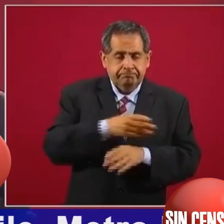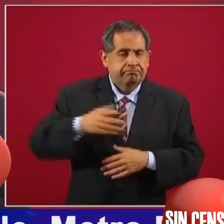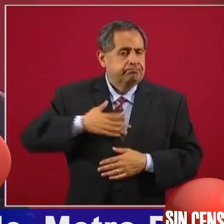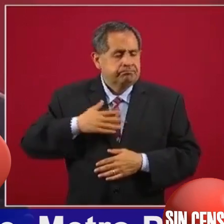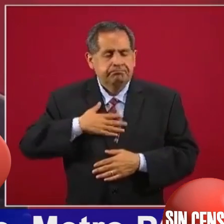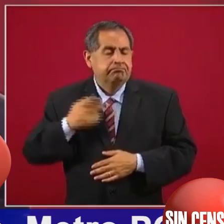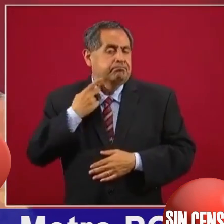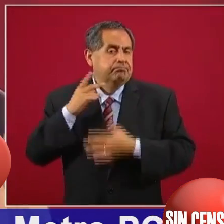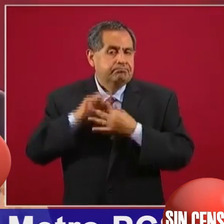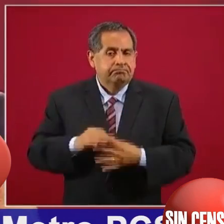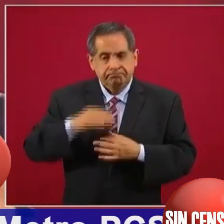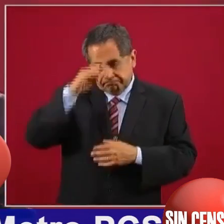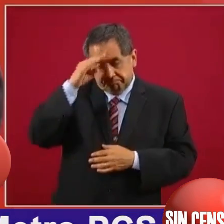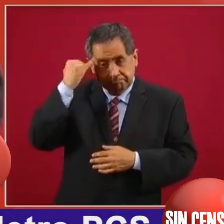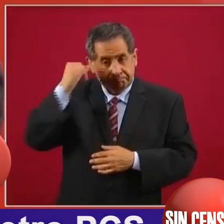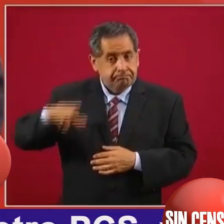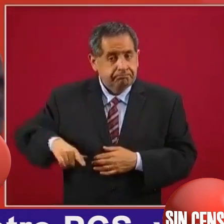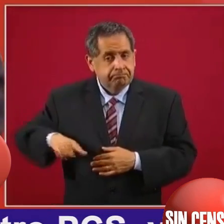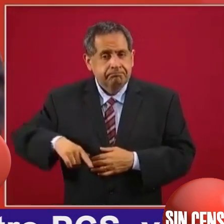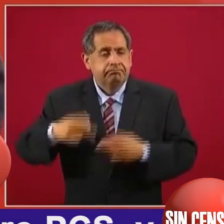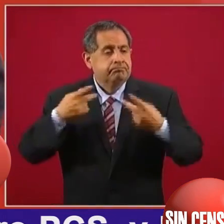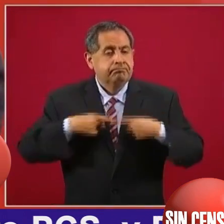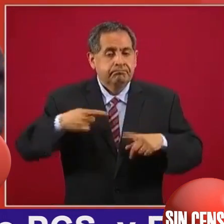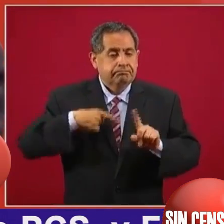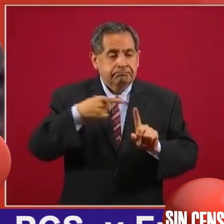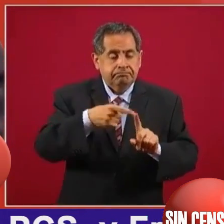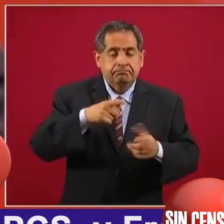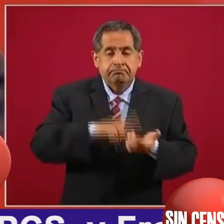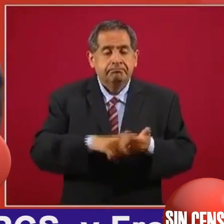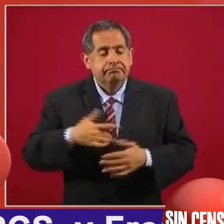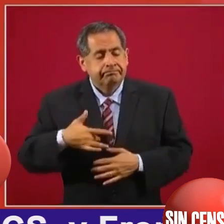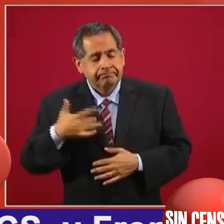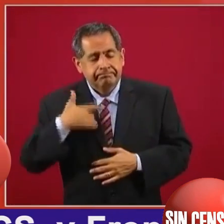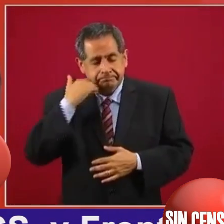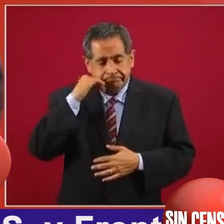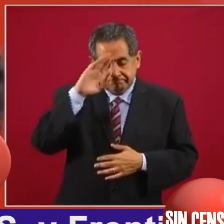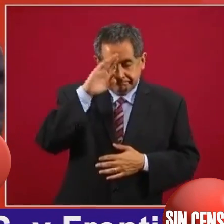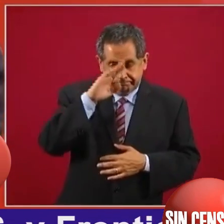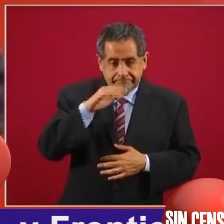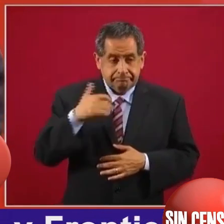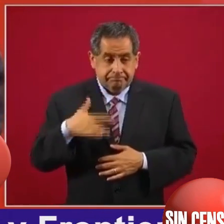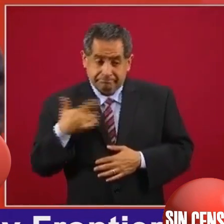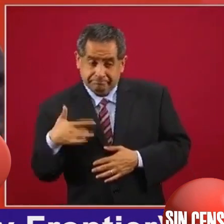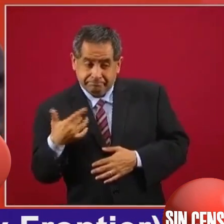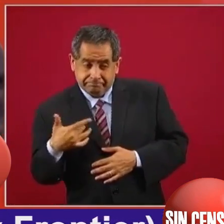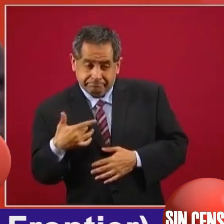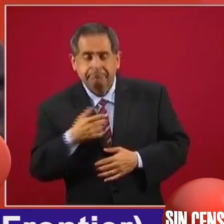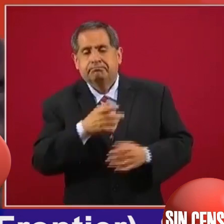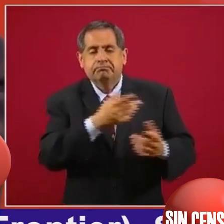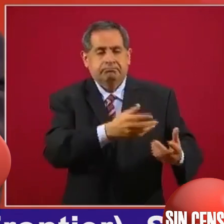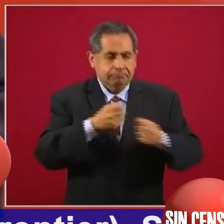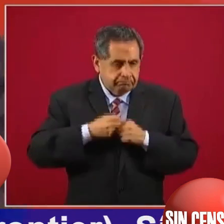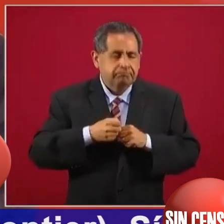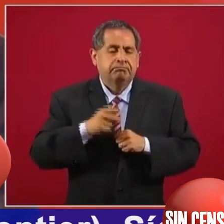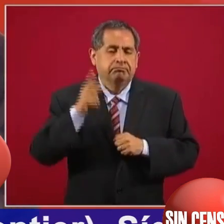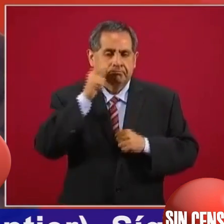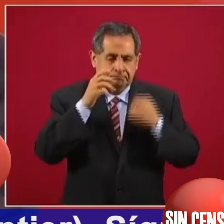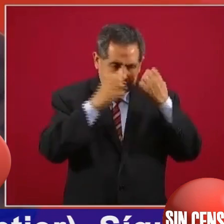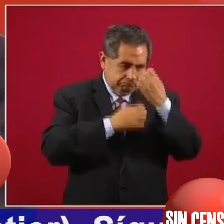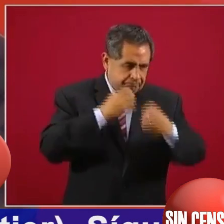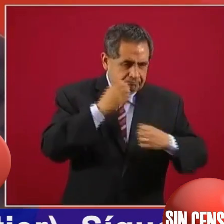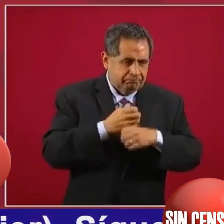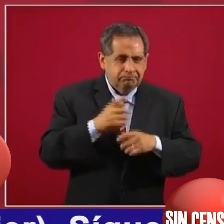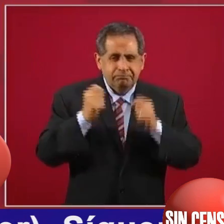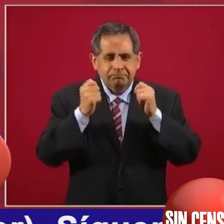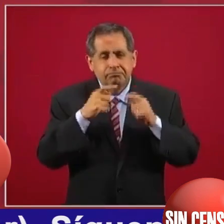política consiste en las personas que tengan síntomas, hay que hacerles pruebas, independientemente del momento en el que se